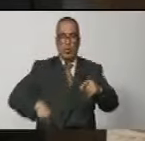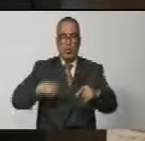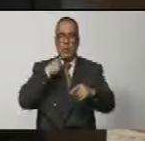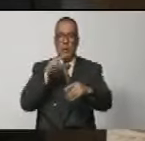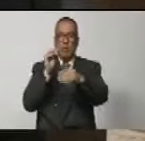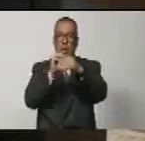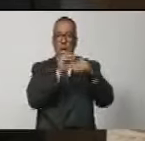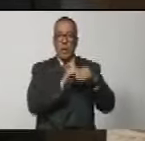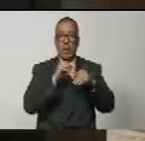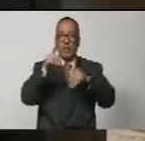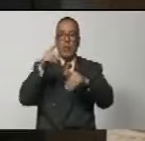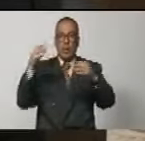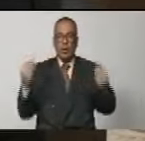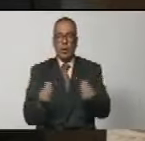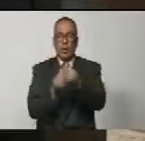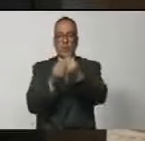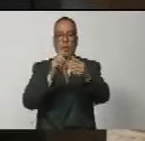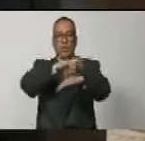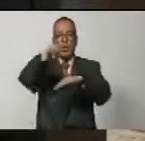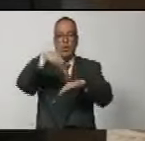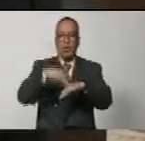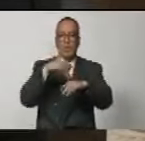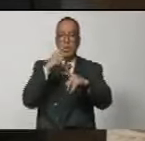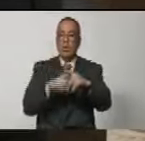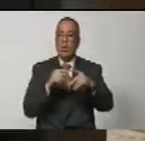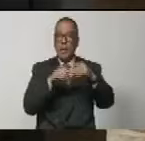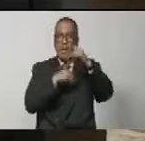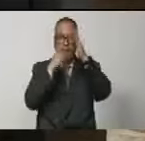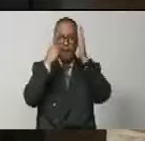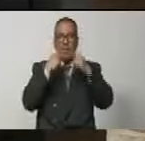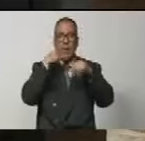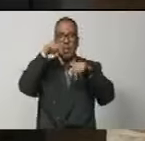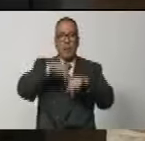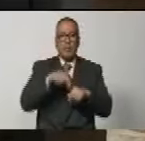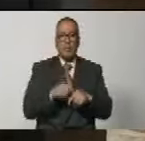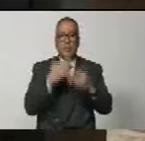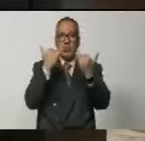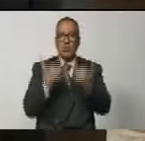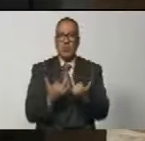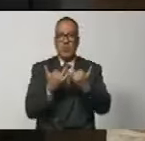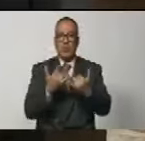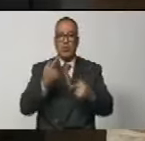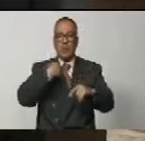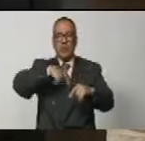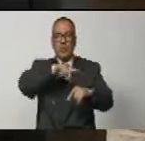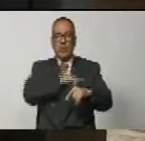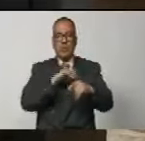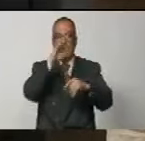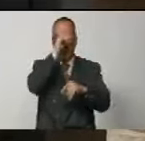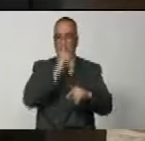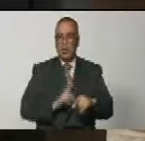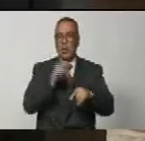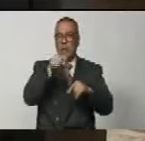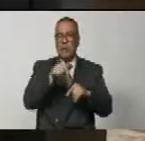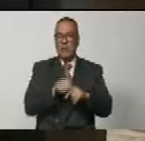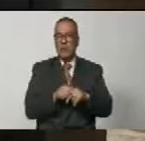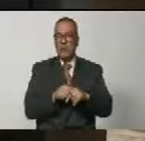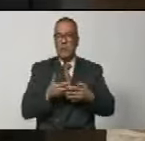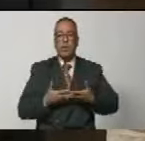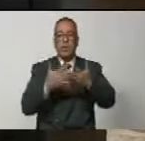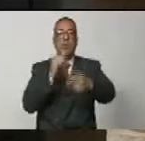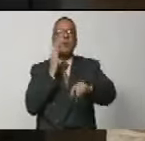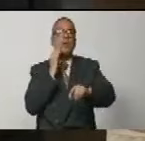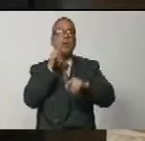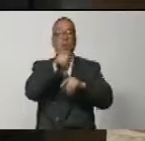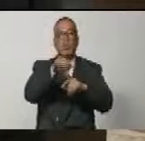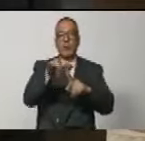está llamando a una gran unidad nacional, a un gran consenso, y desde aquí ya estamos nosotros, las personas con discapacidad, dando el ejemplo